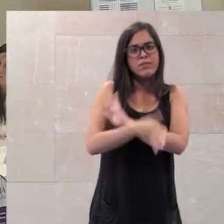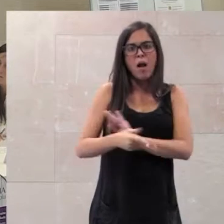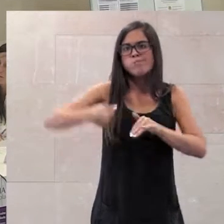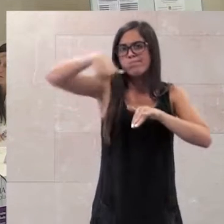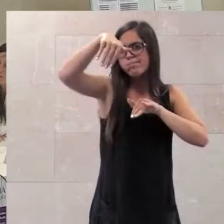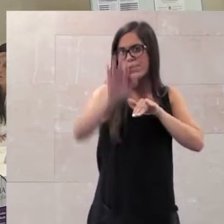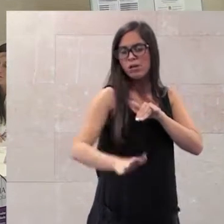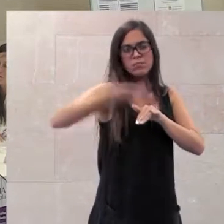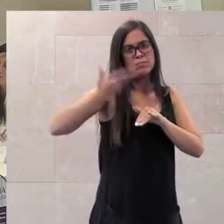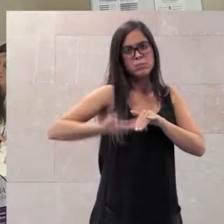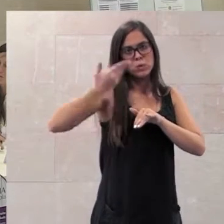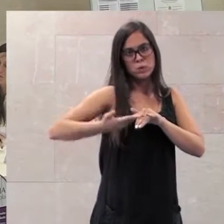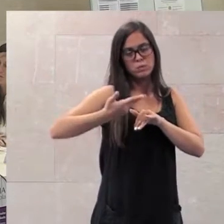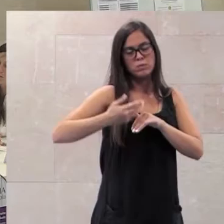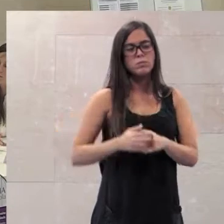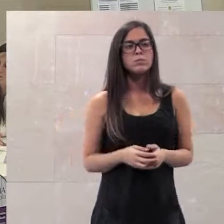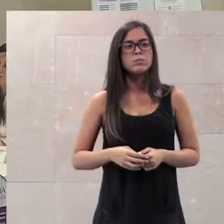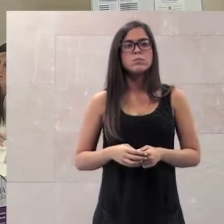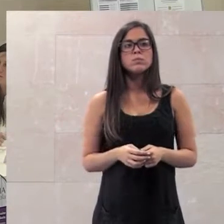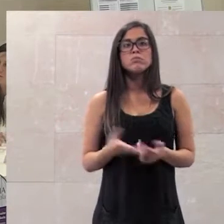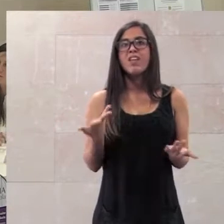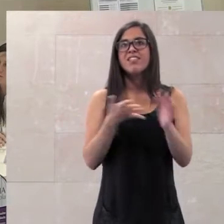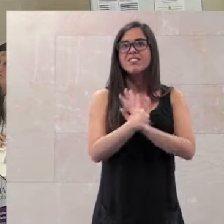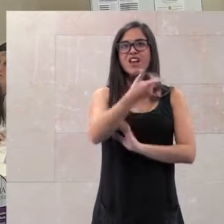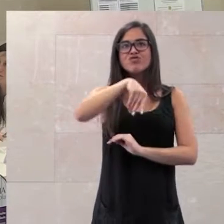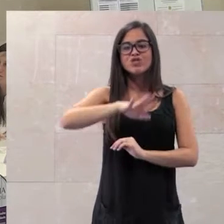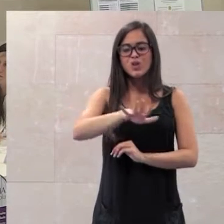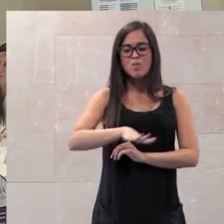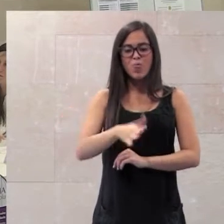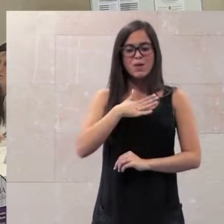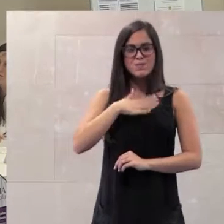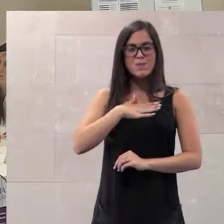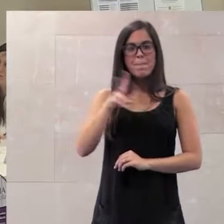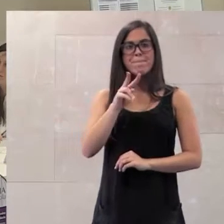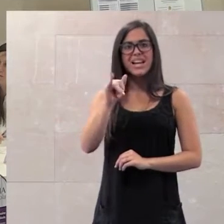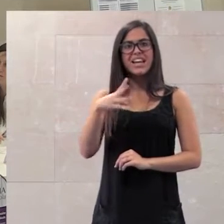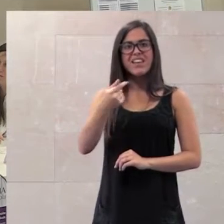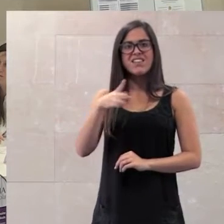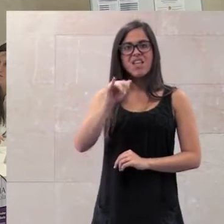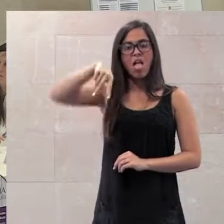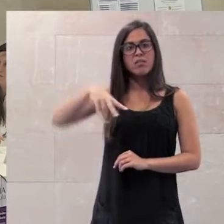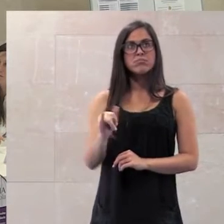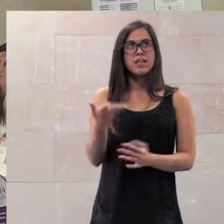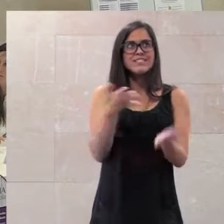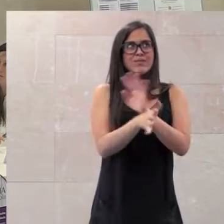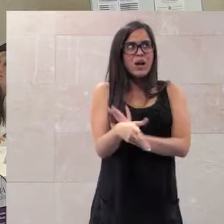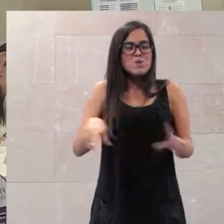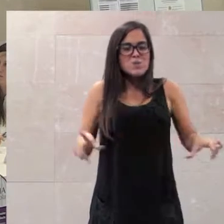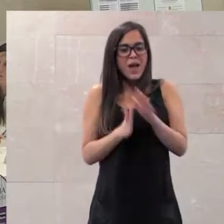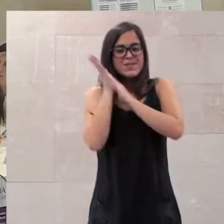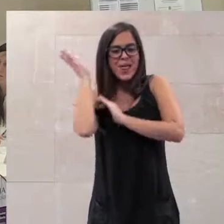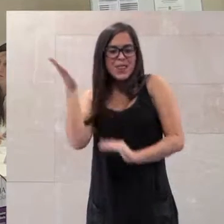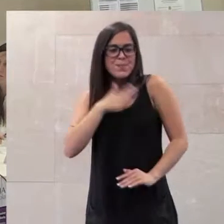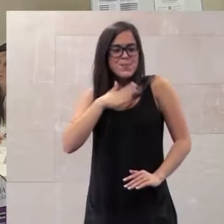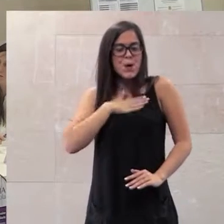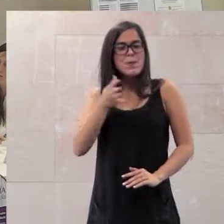cuantitativo y cualitativo para nosotras. Supuso ya poder tener un espacio propio, ¿no? Como Virginia Woolf decía, la necesidad de tener una habitación propia para las